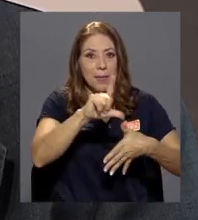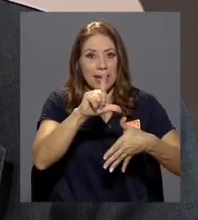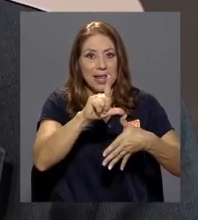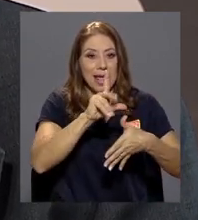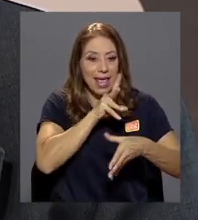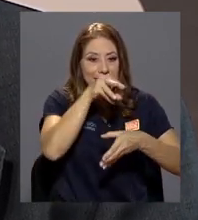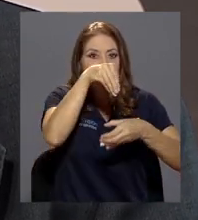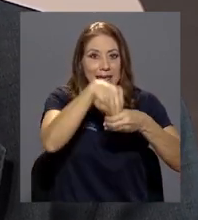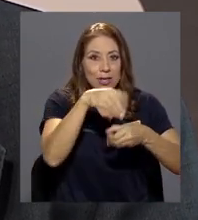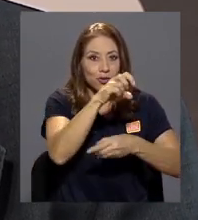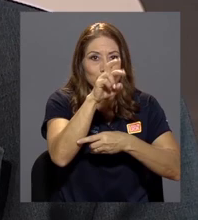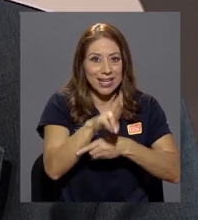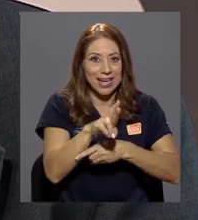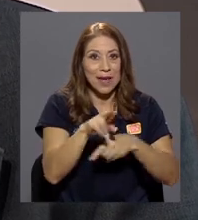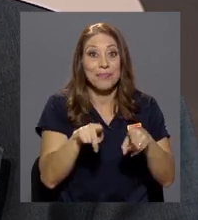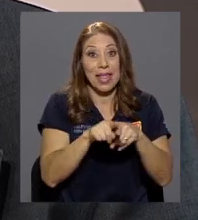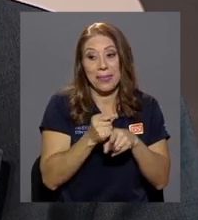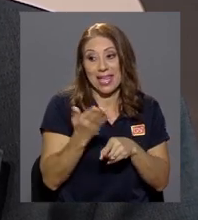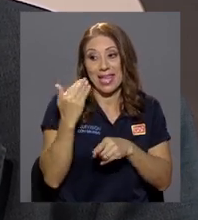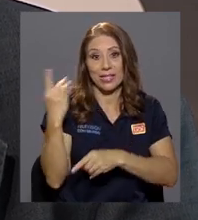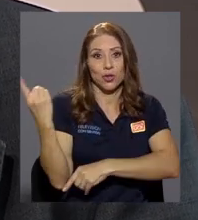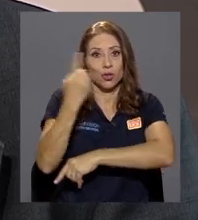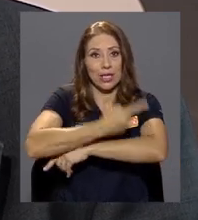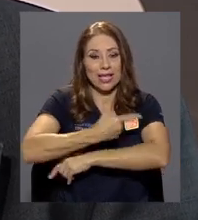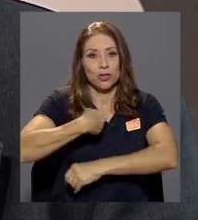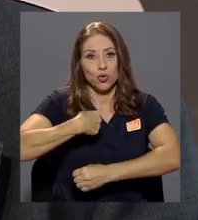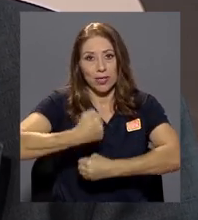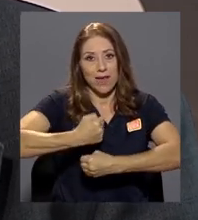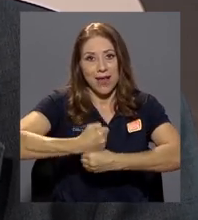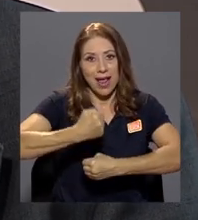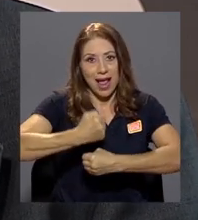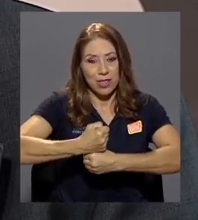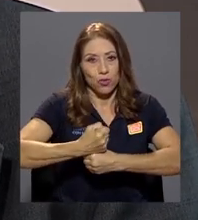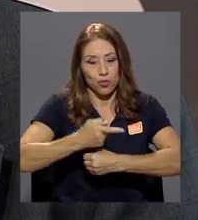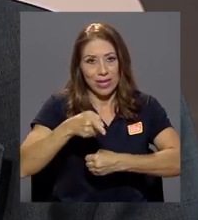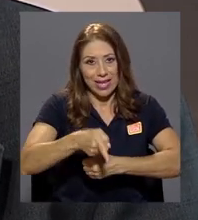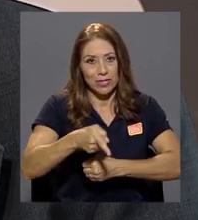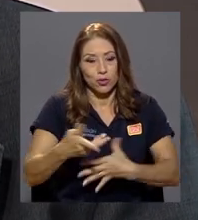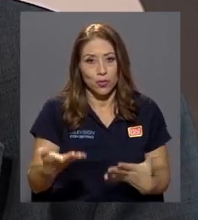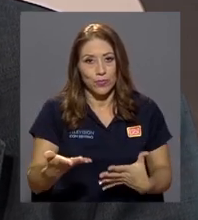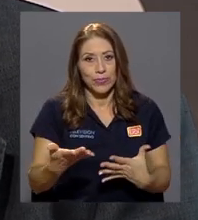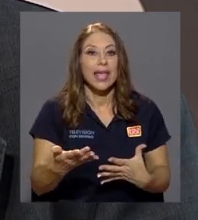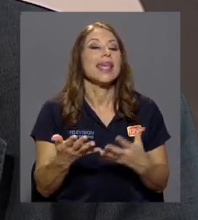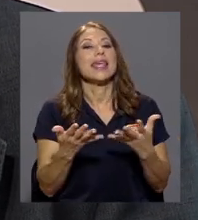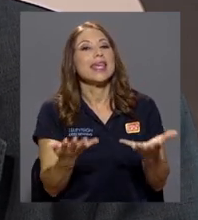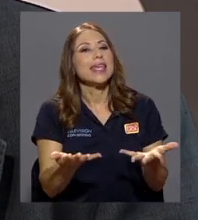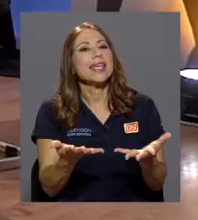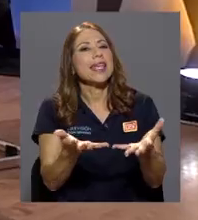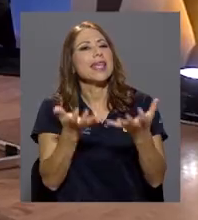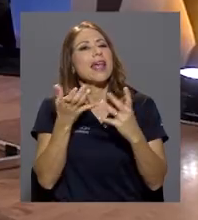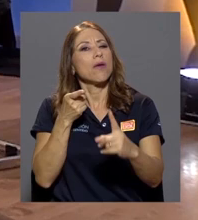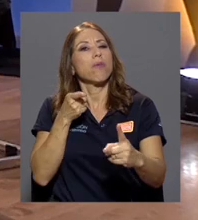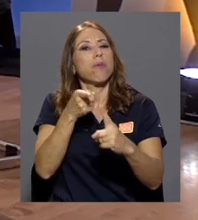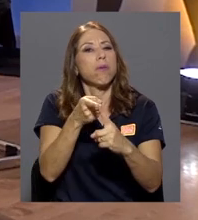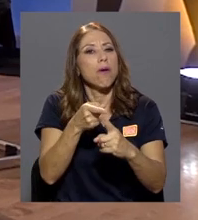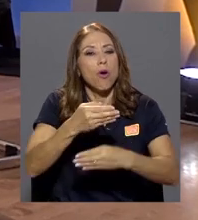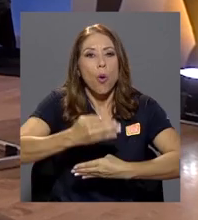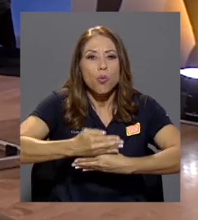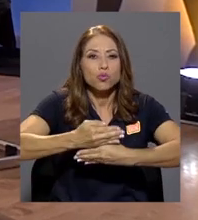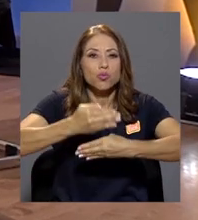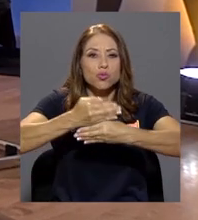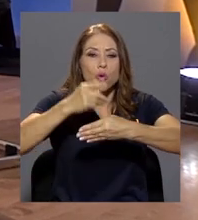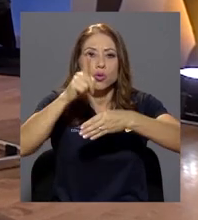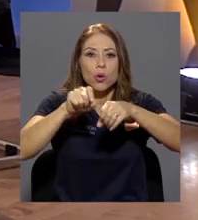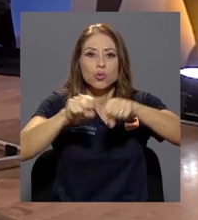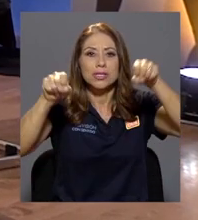entre ellos costa rica también estos días yo me encuentro trabajando trabajando en ello y que pretende la construcción de un